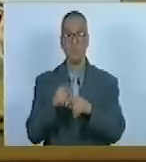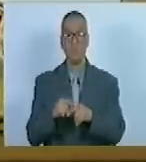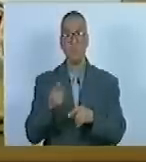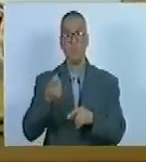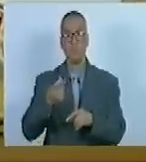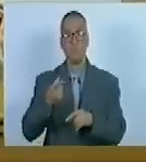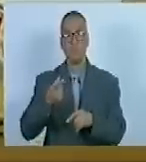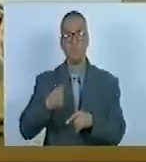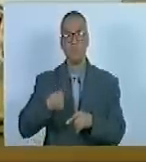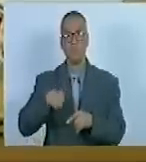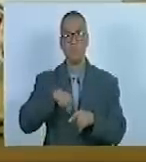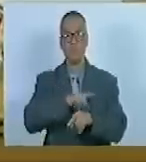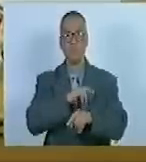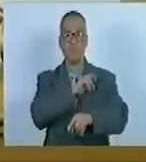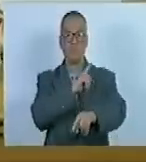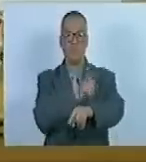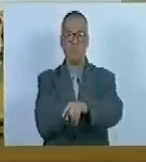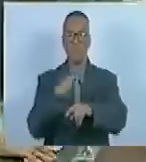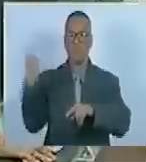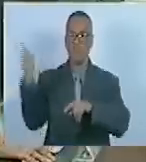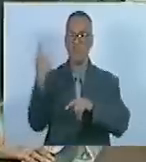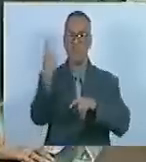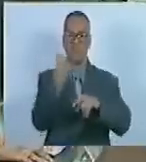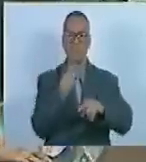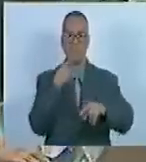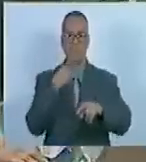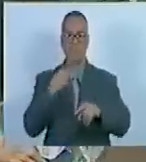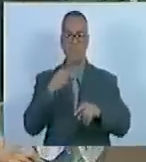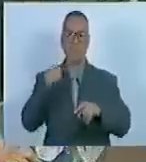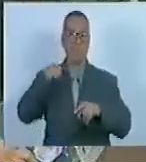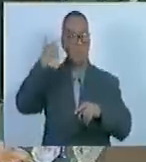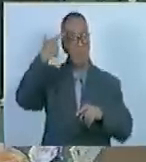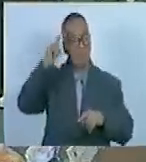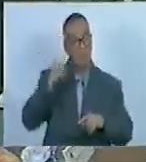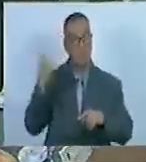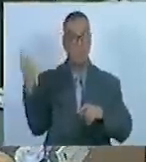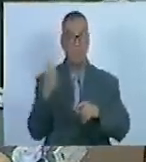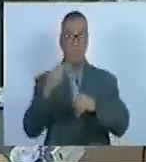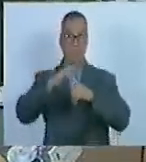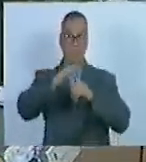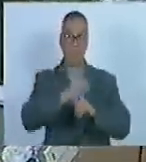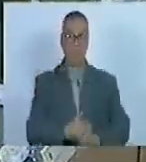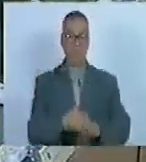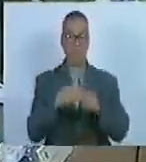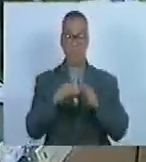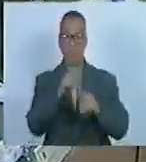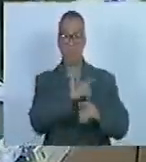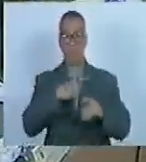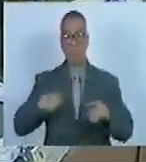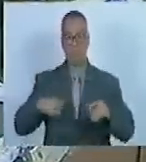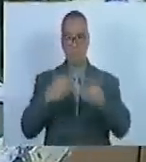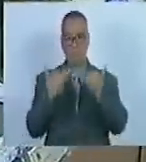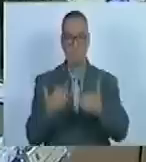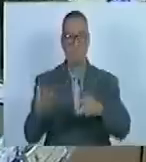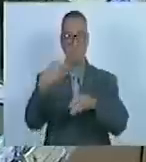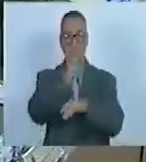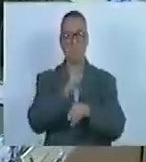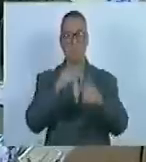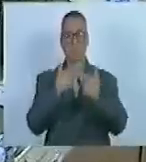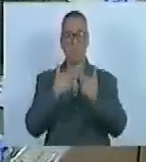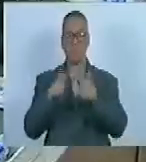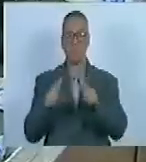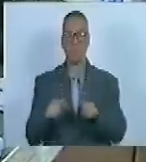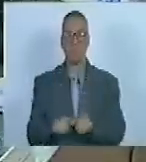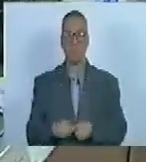fuerzas foráneas pretenden socavar nuestra anhelada y ya conquistada